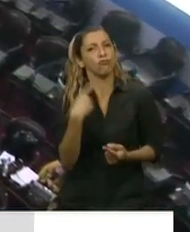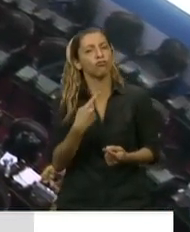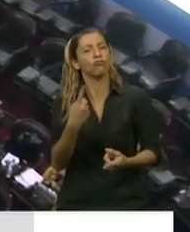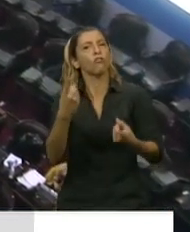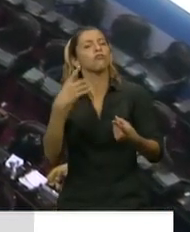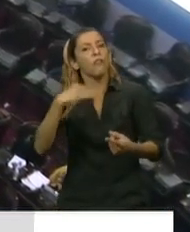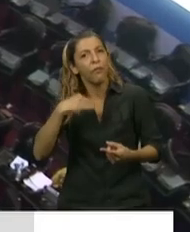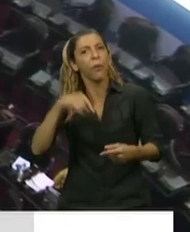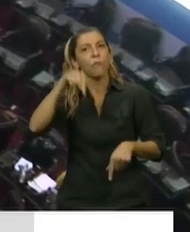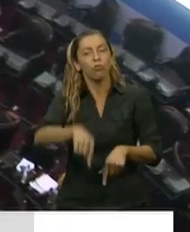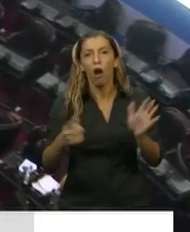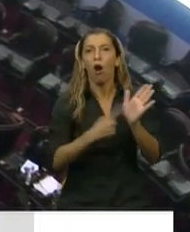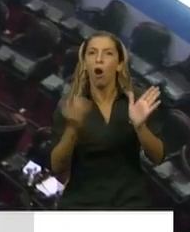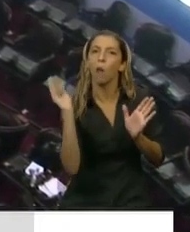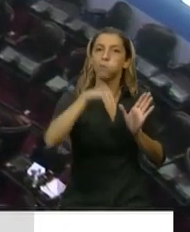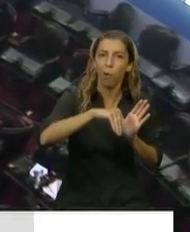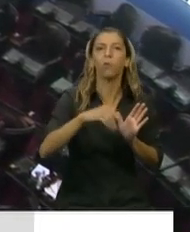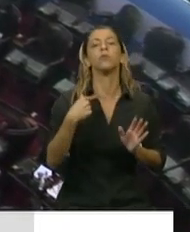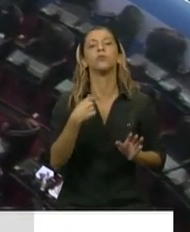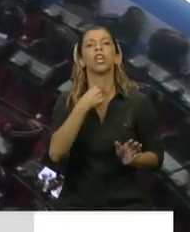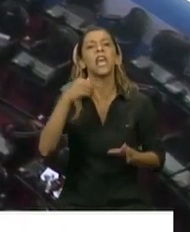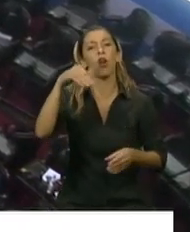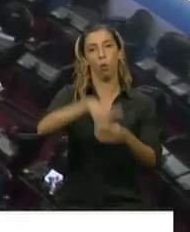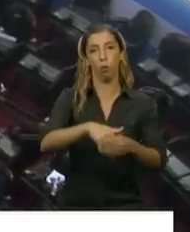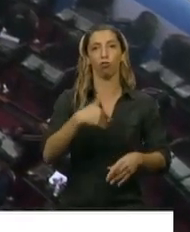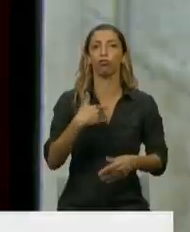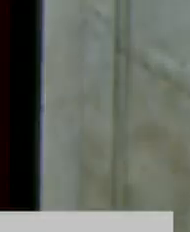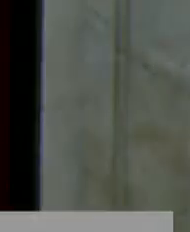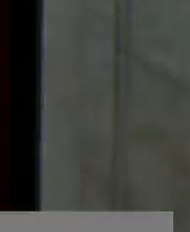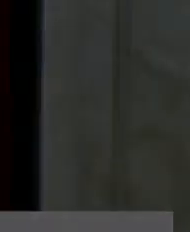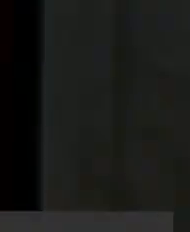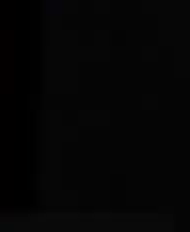presentamos con mi compañera Romina del Pla, del Frente de Izquierda. Y por eso quiero que se ponga a votación, presidente, para que se incluya en el